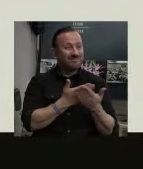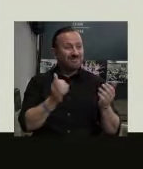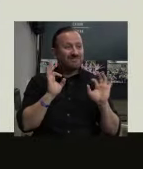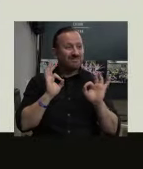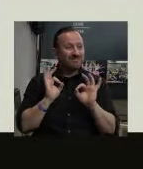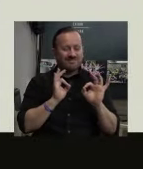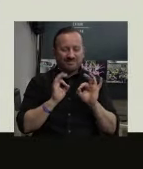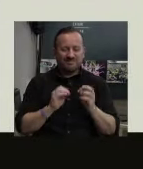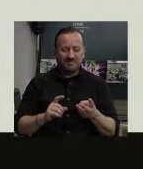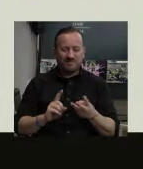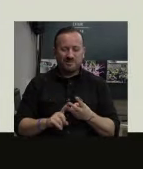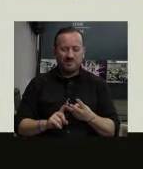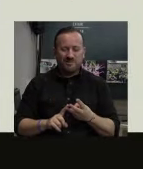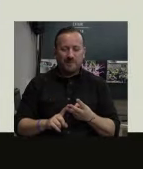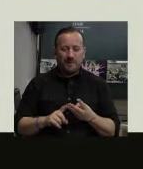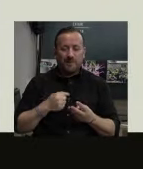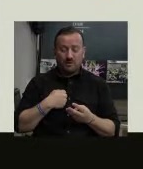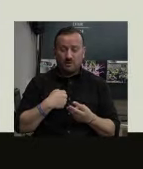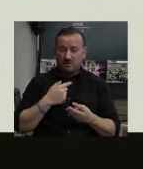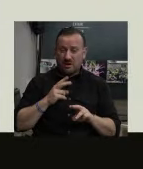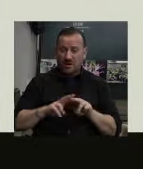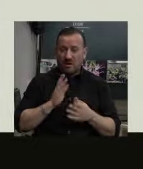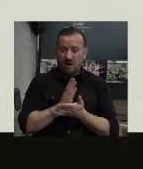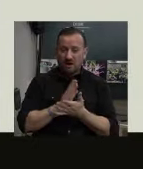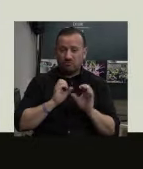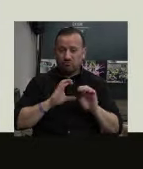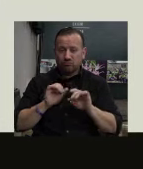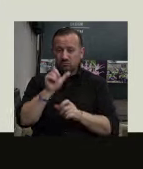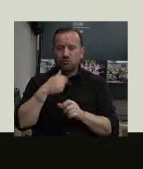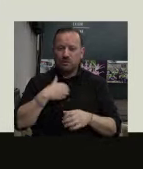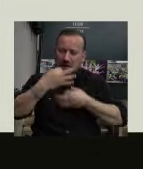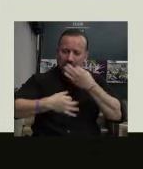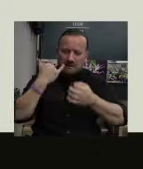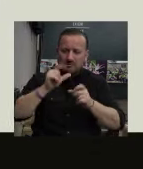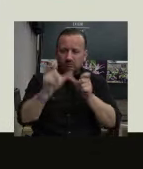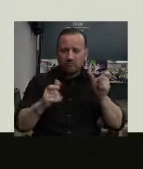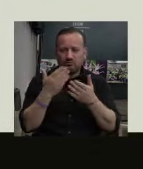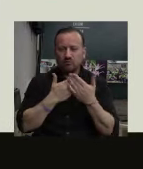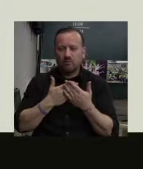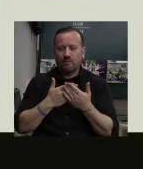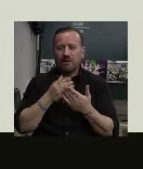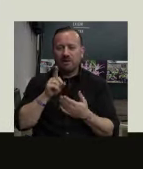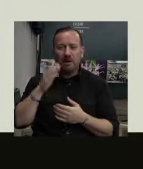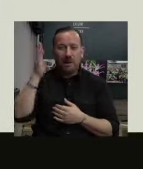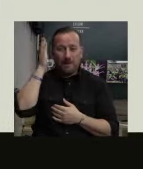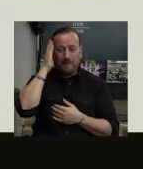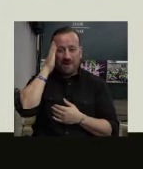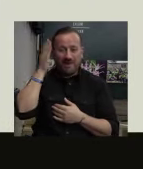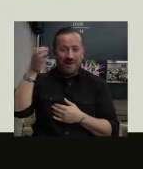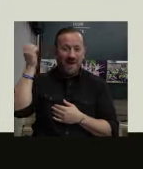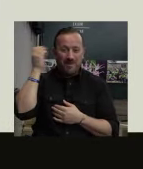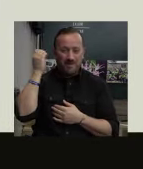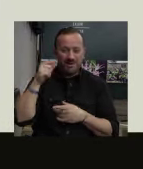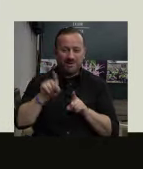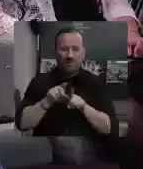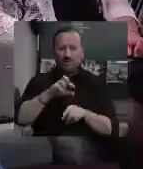Ánimo yo cuando enseño clase le digo siempre a mis estudiantes la mente aprende lo que la nalga aguanta entonces